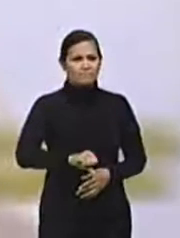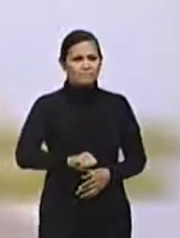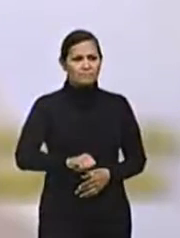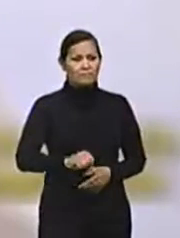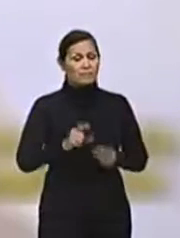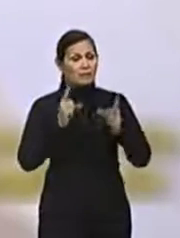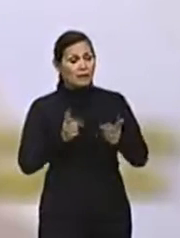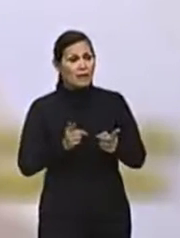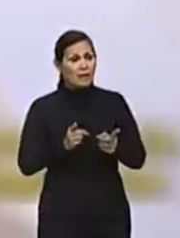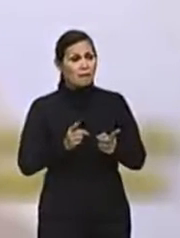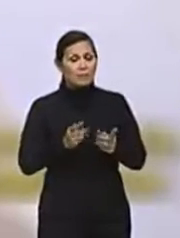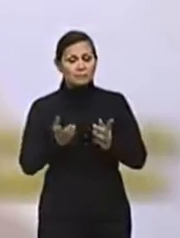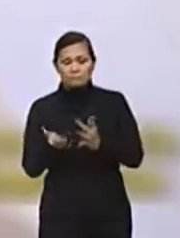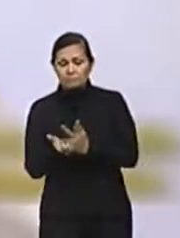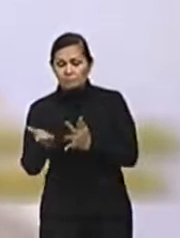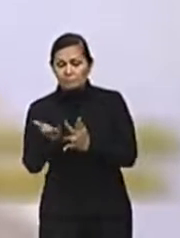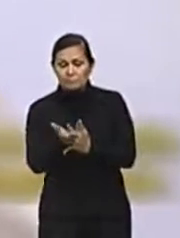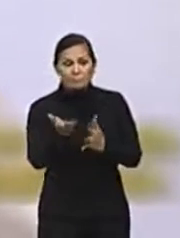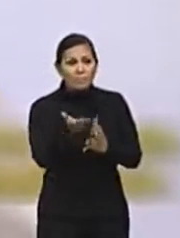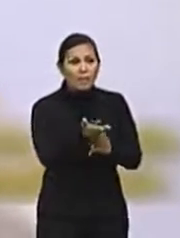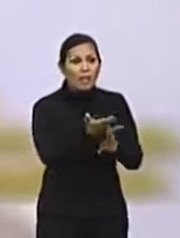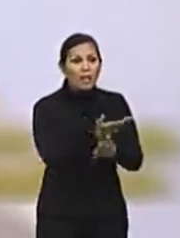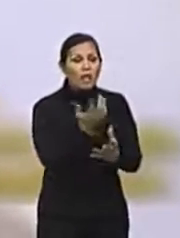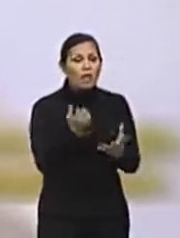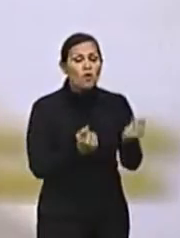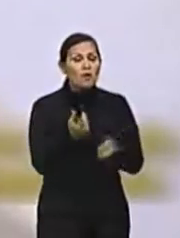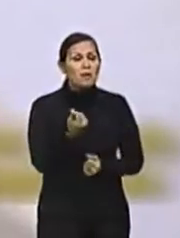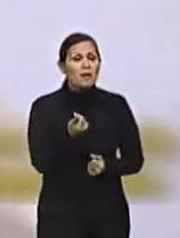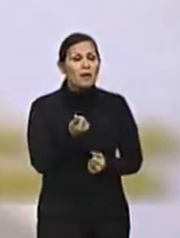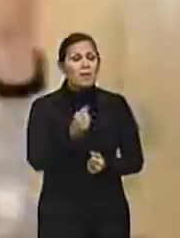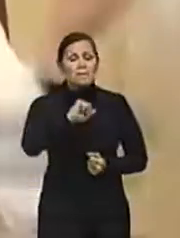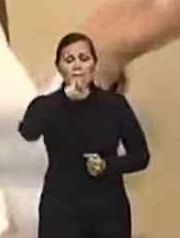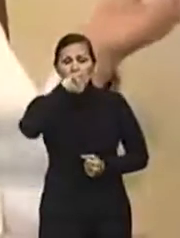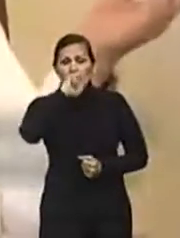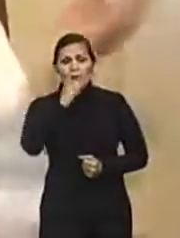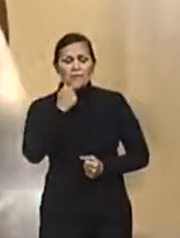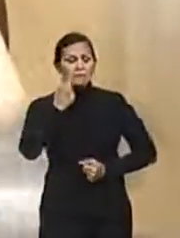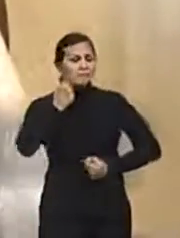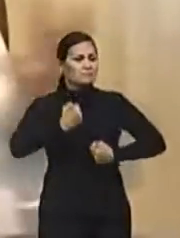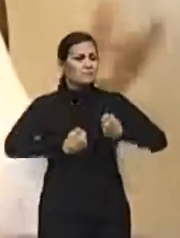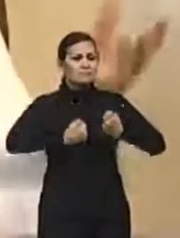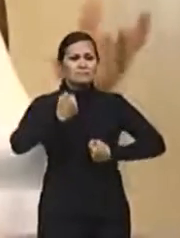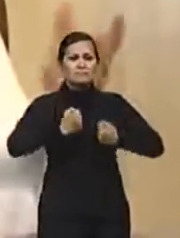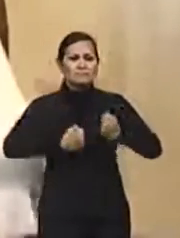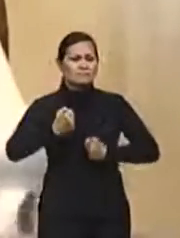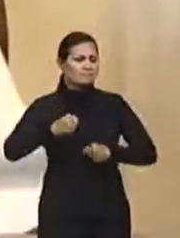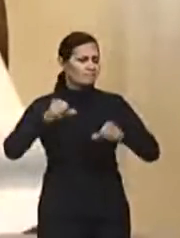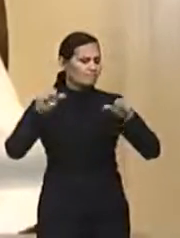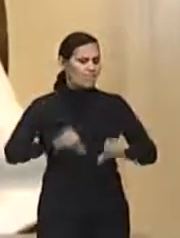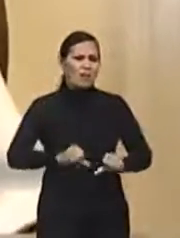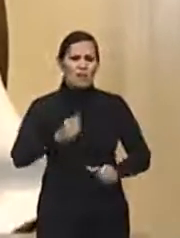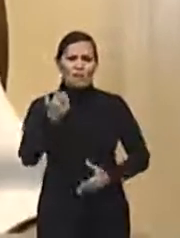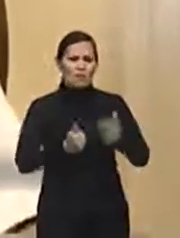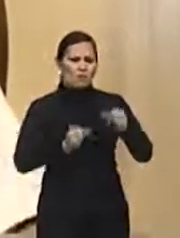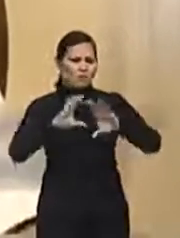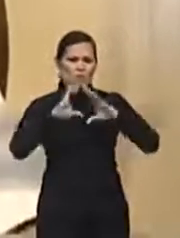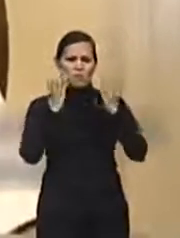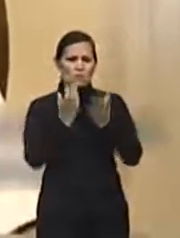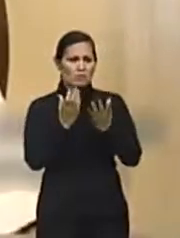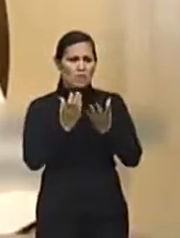En cuanto a la distribución de la riqueza, el Papa Francisco considera que estamos en un sistema económico mundial que no es bueno. Creo